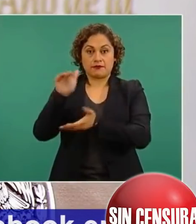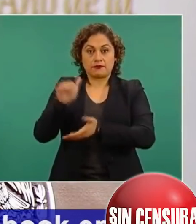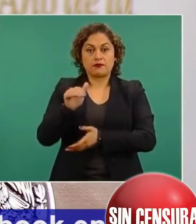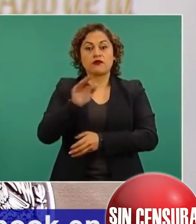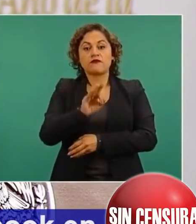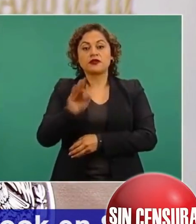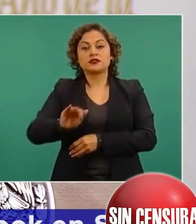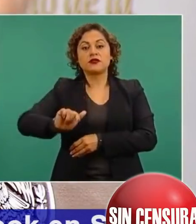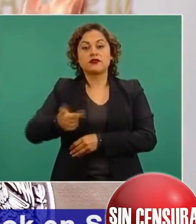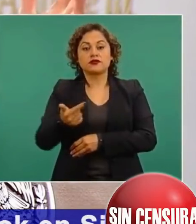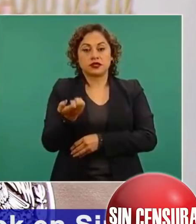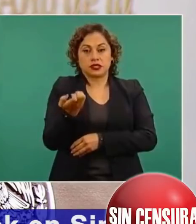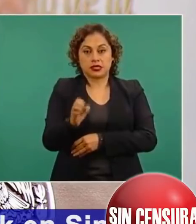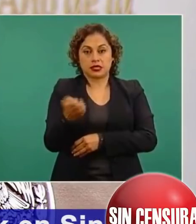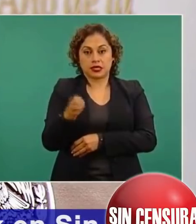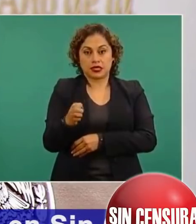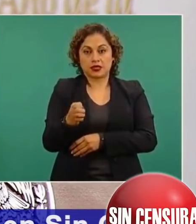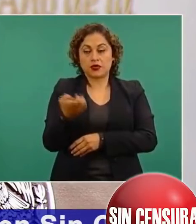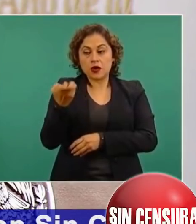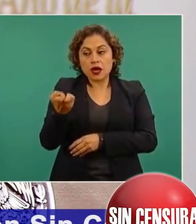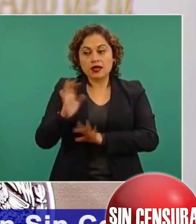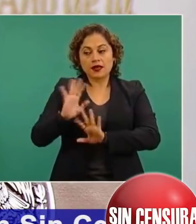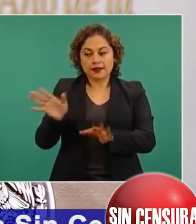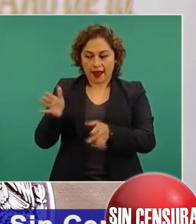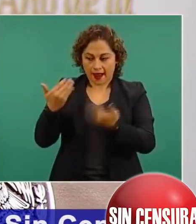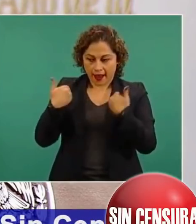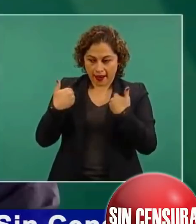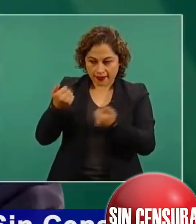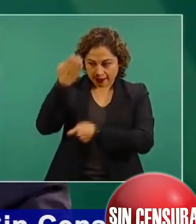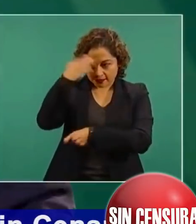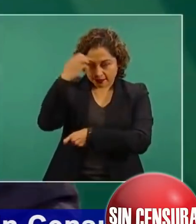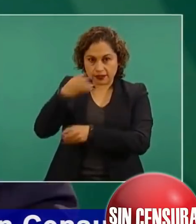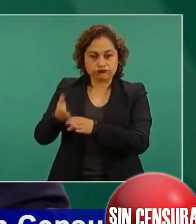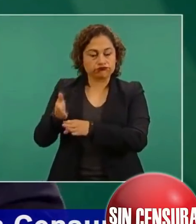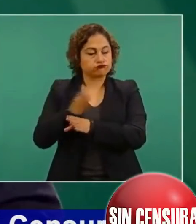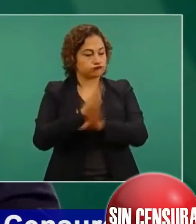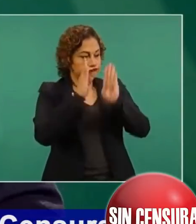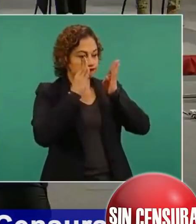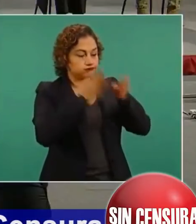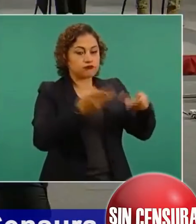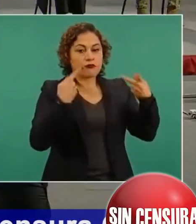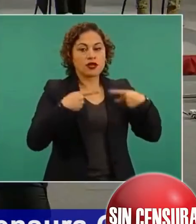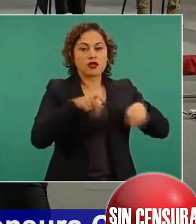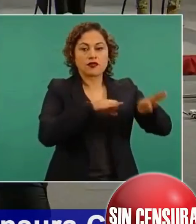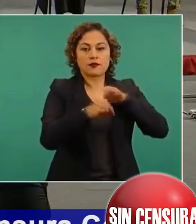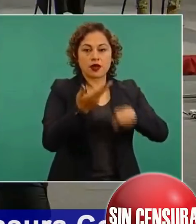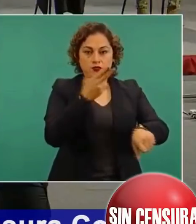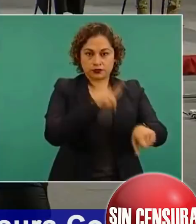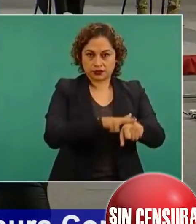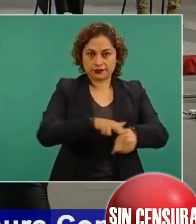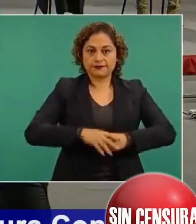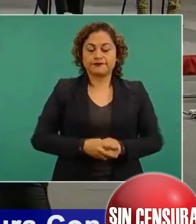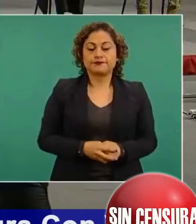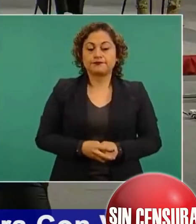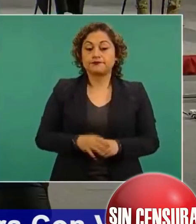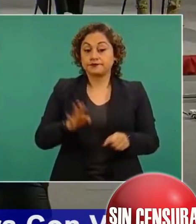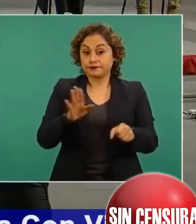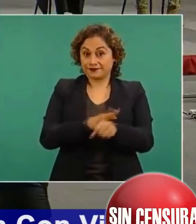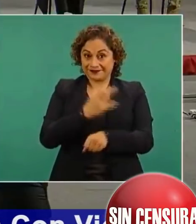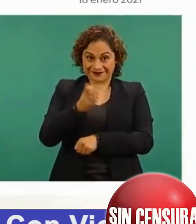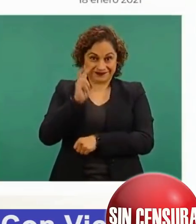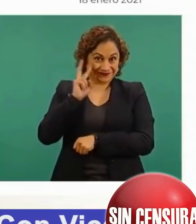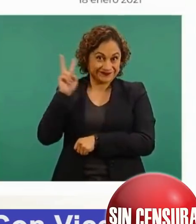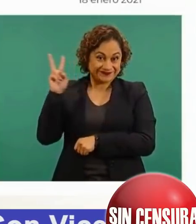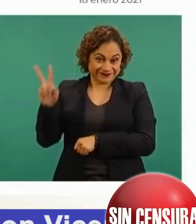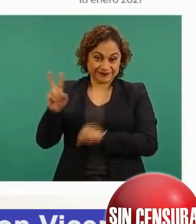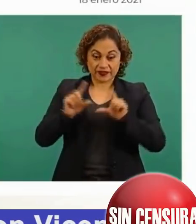enero, vacunar de una manera expedita al personal de salud. Ahí tenemos, por eso suben el